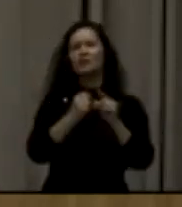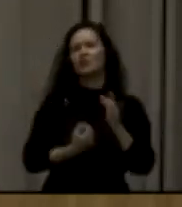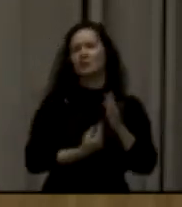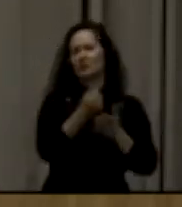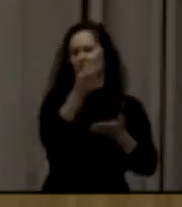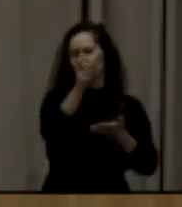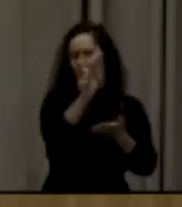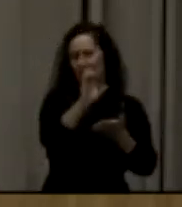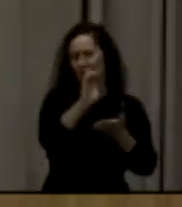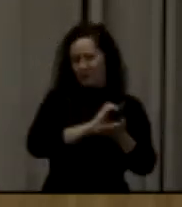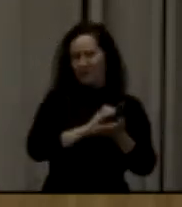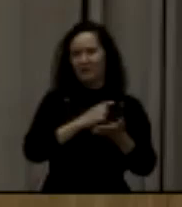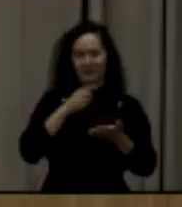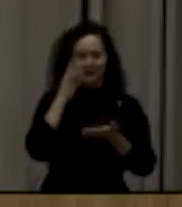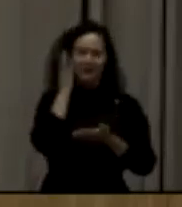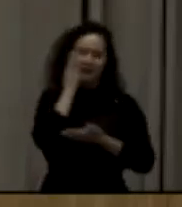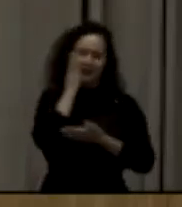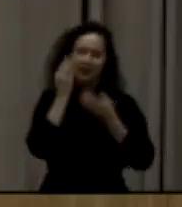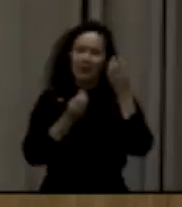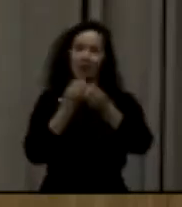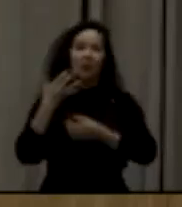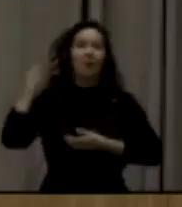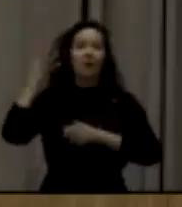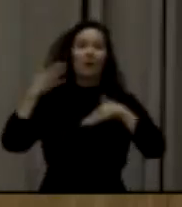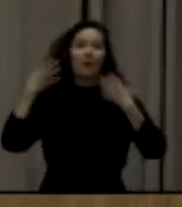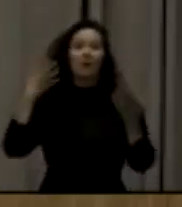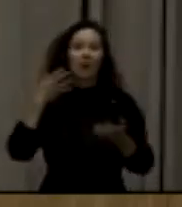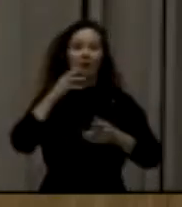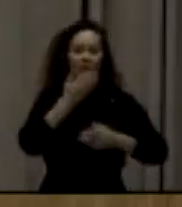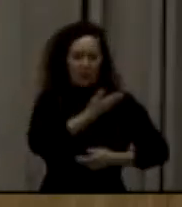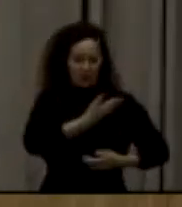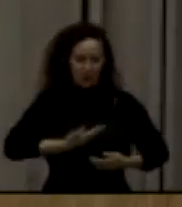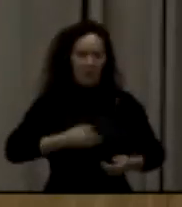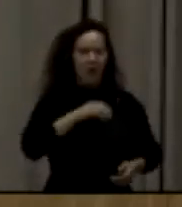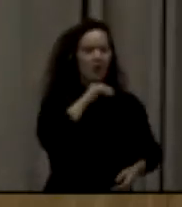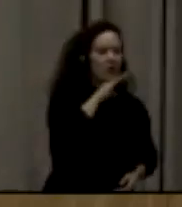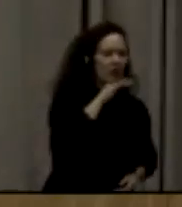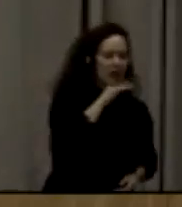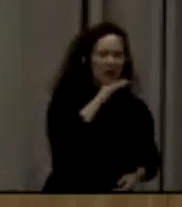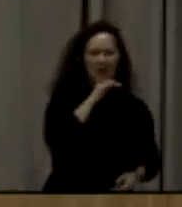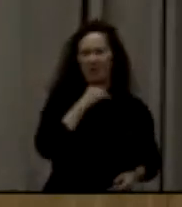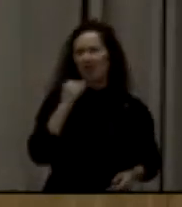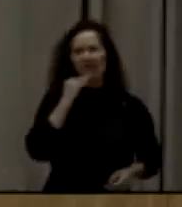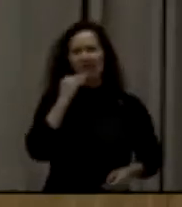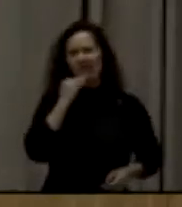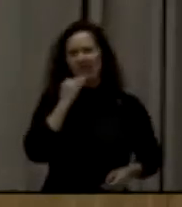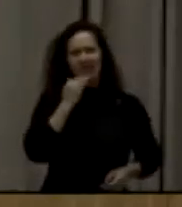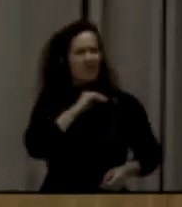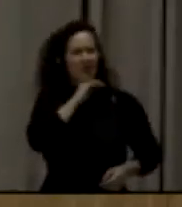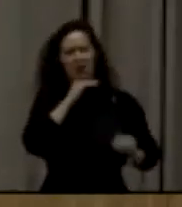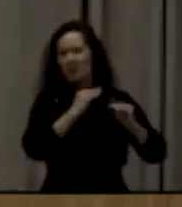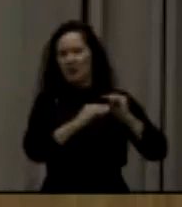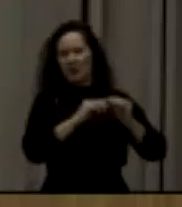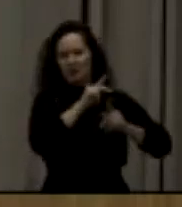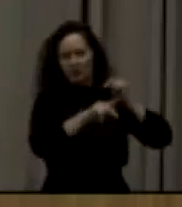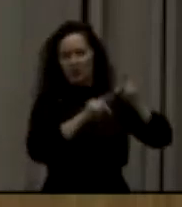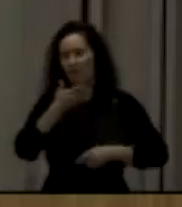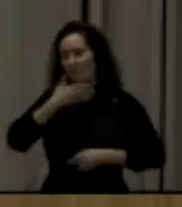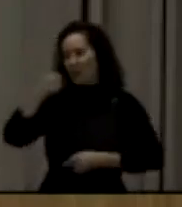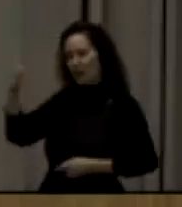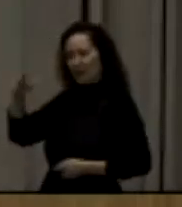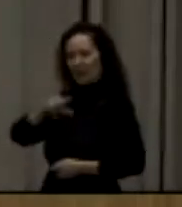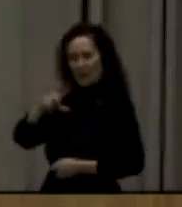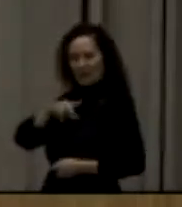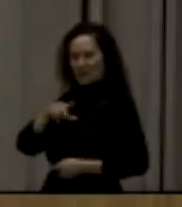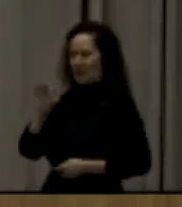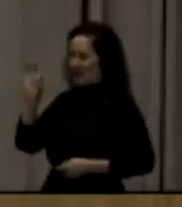acompañado de un discurso Cuál era el discurso lo publicó Es malo es ineficiente lo público no sirve lo mejor es lo privado y